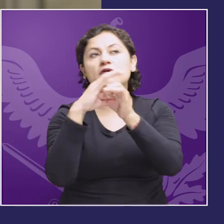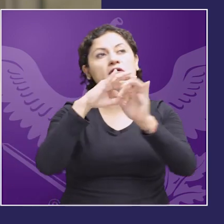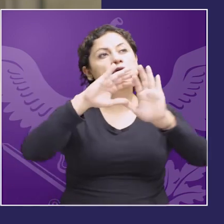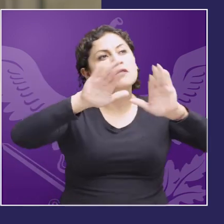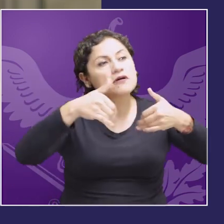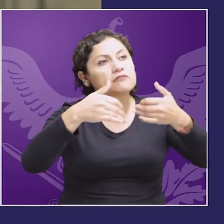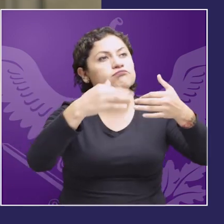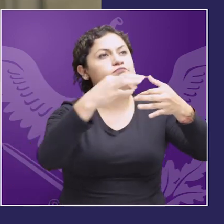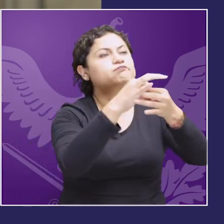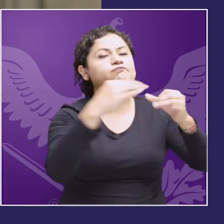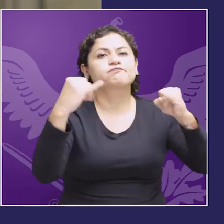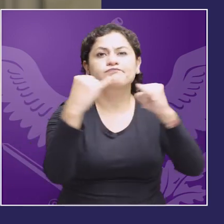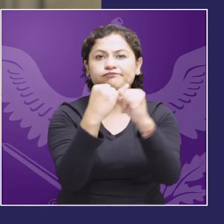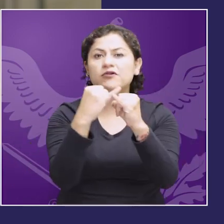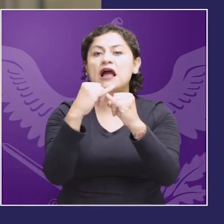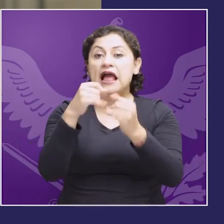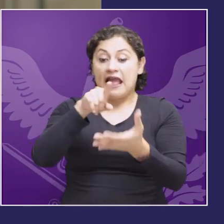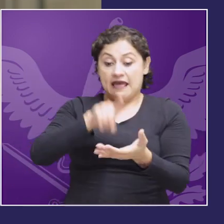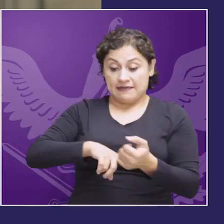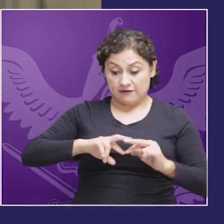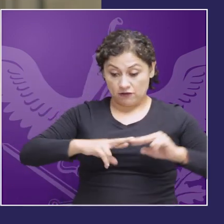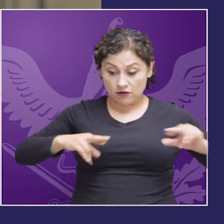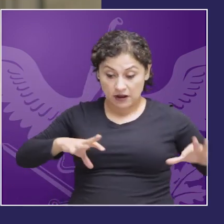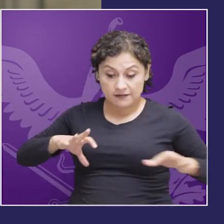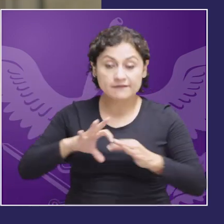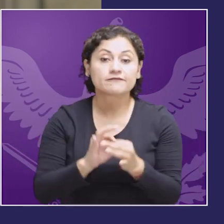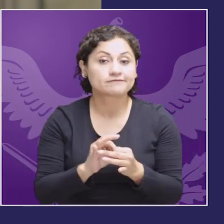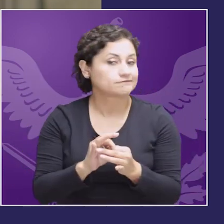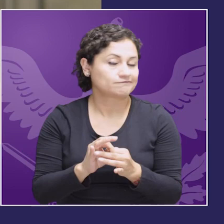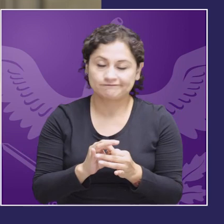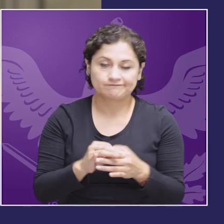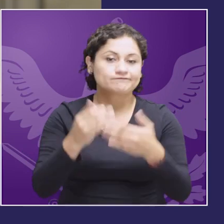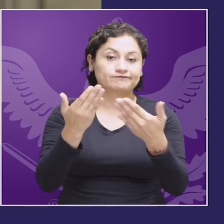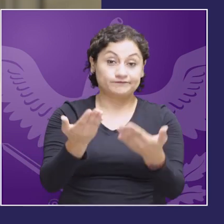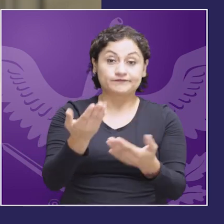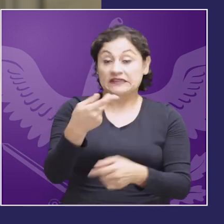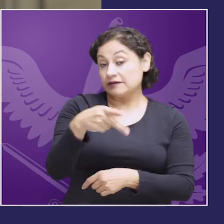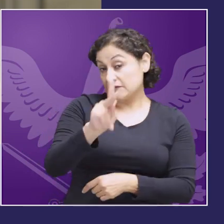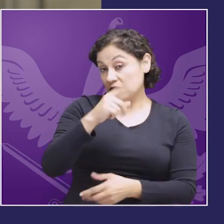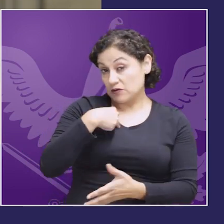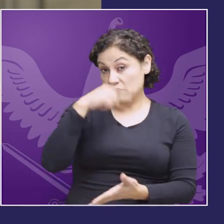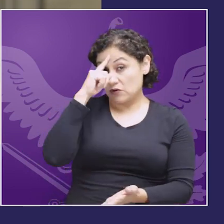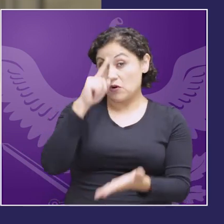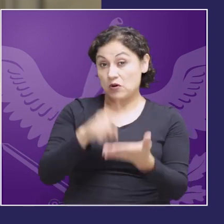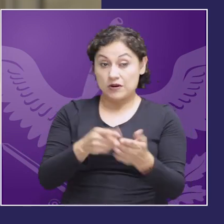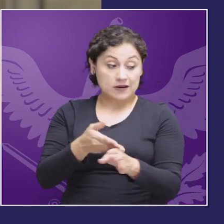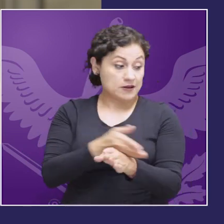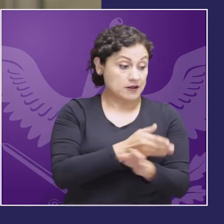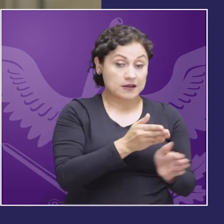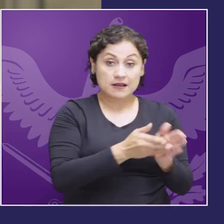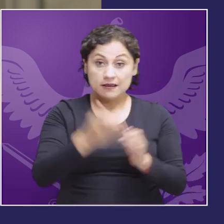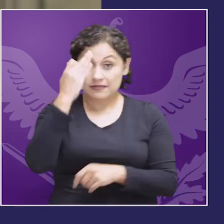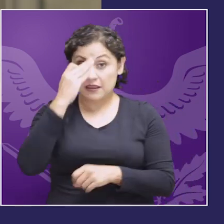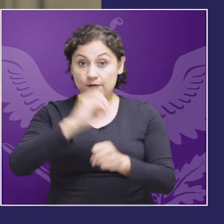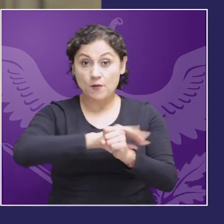que colaboran o la red interinstitucional. Creo, sin embargo, que la pandemia nos ha dejado